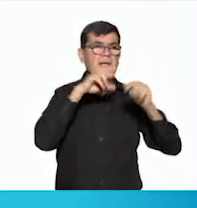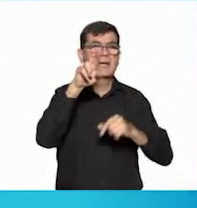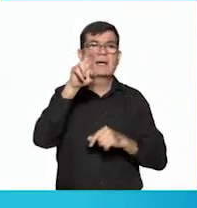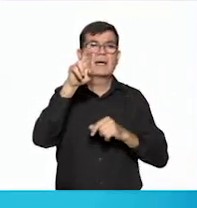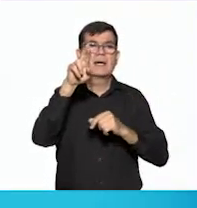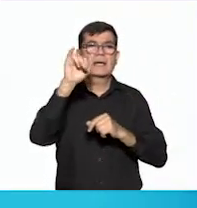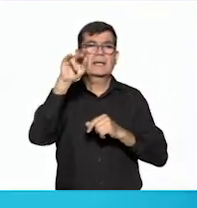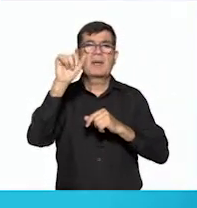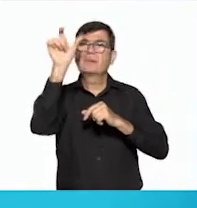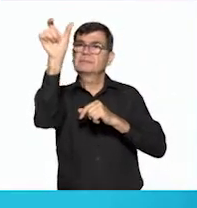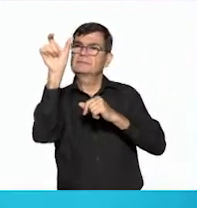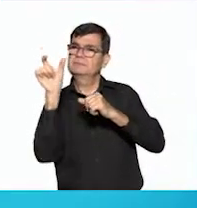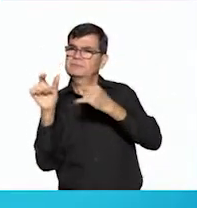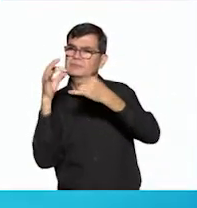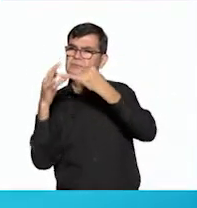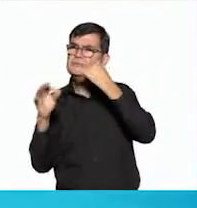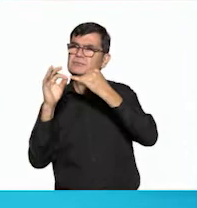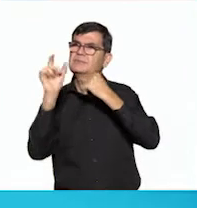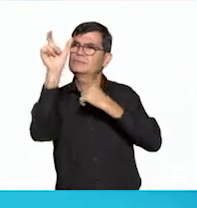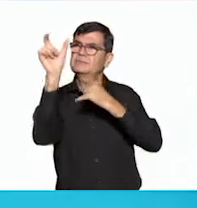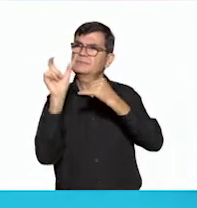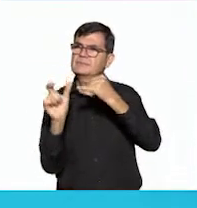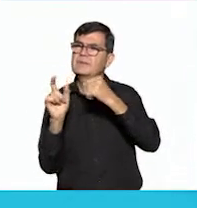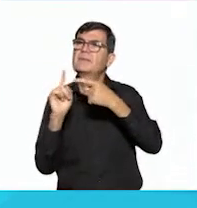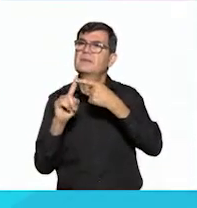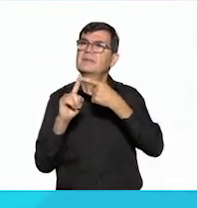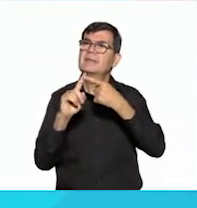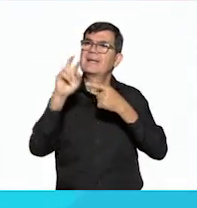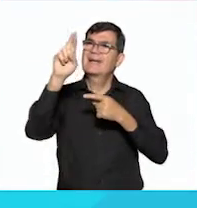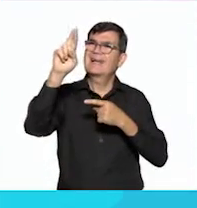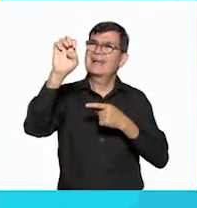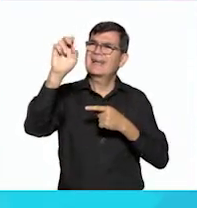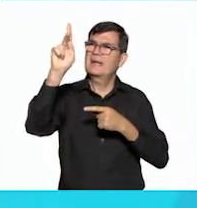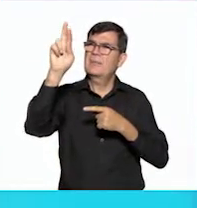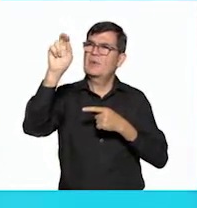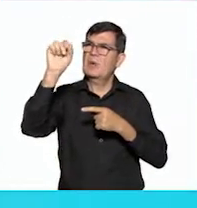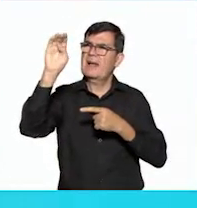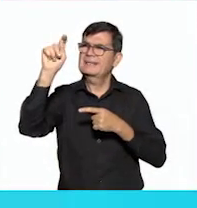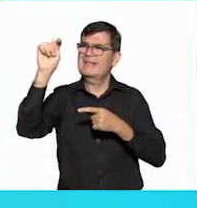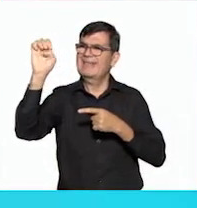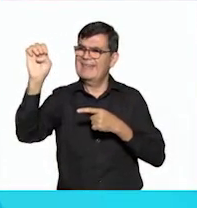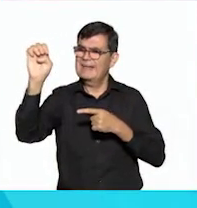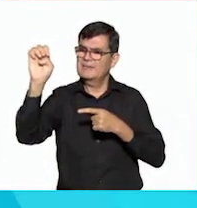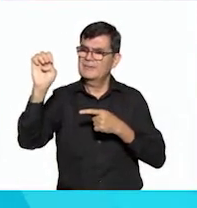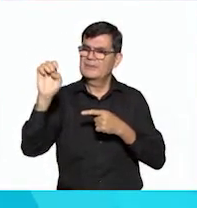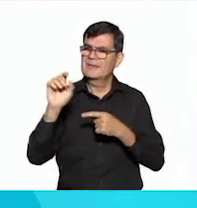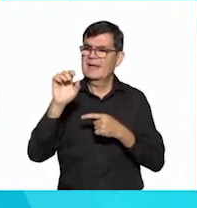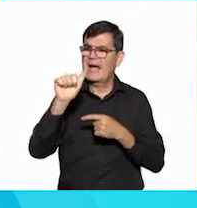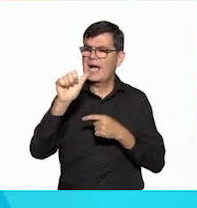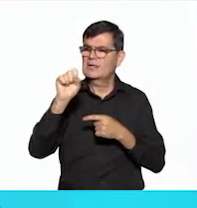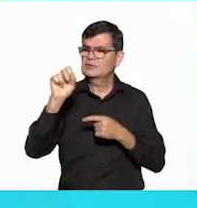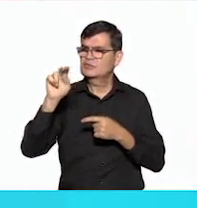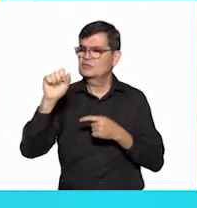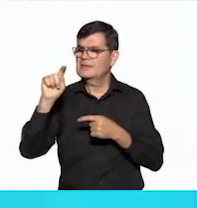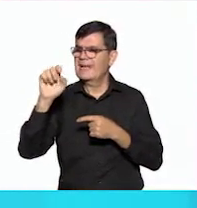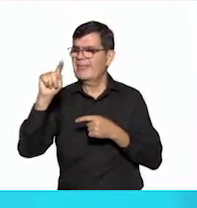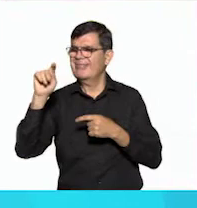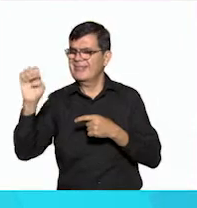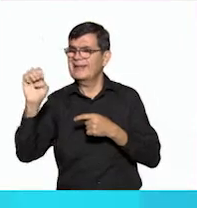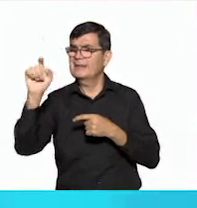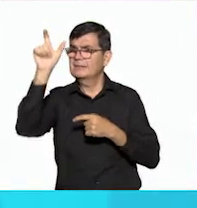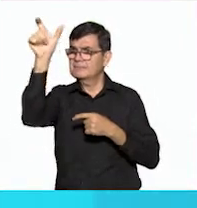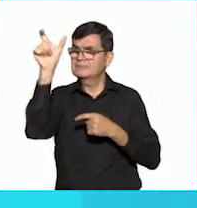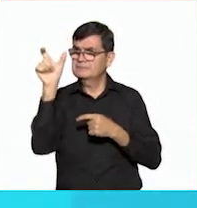encontrarlas? La primera rima sería reprobaste con asustaste. Bien.